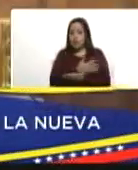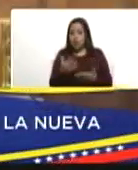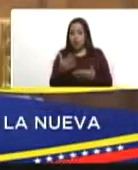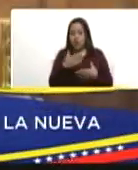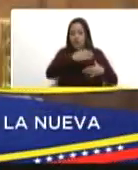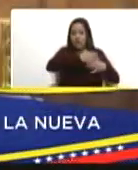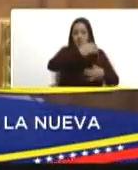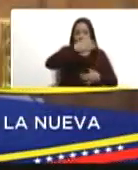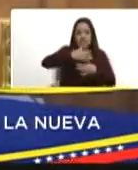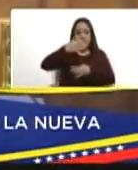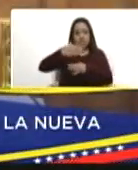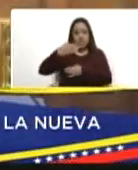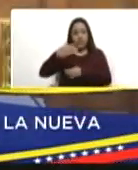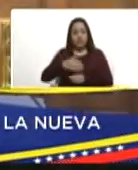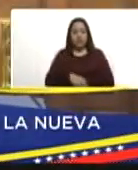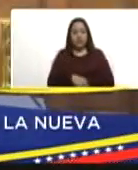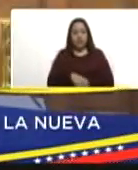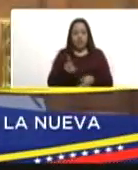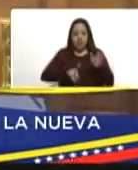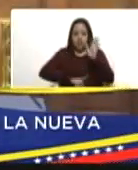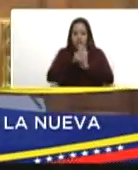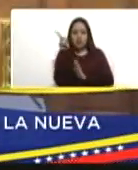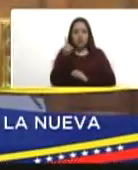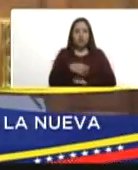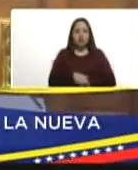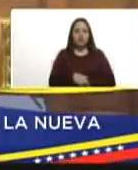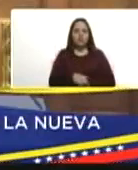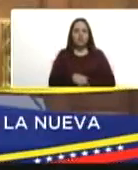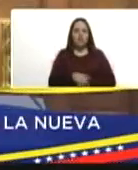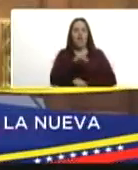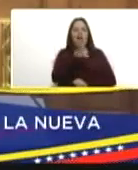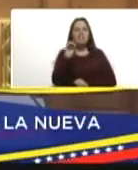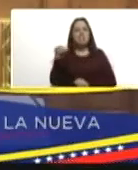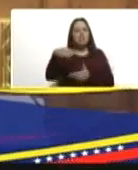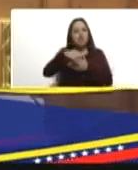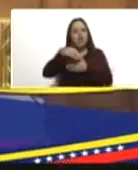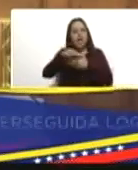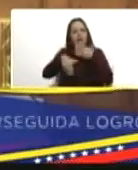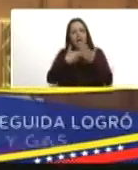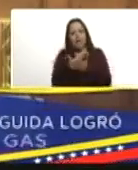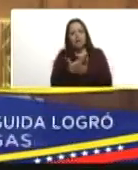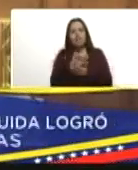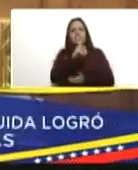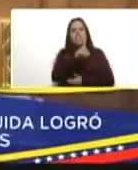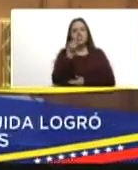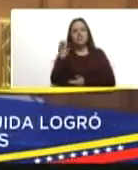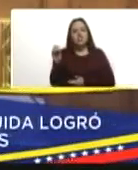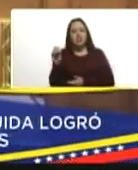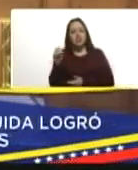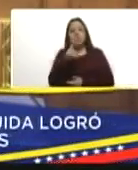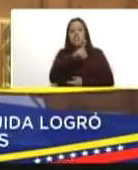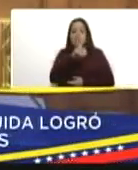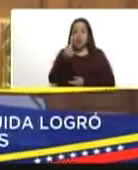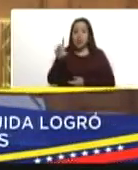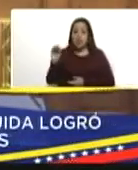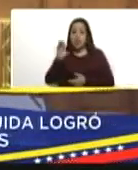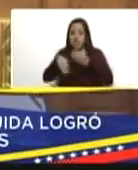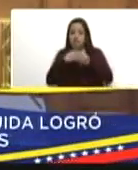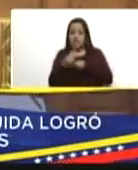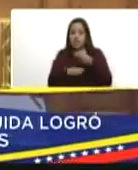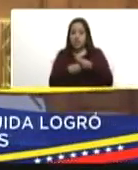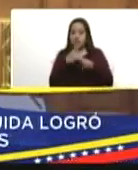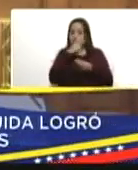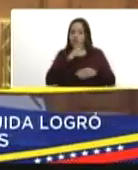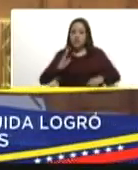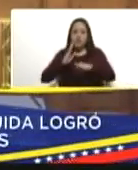barriles de producción ó el barril o más hasta 110 llegó sin sanciones y sin descuento